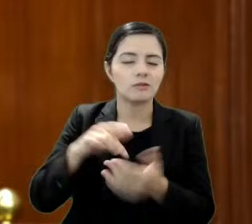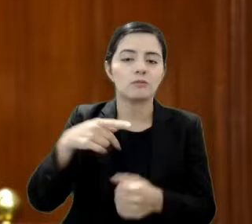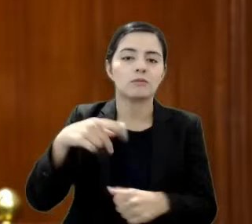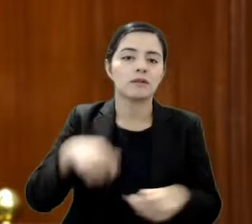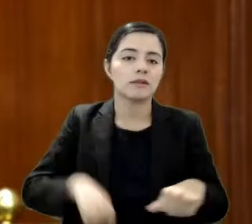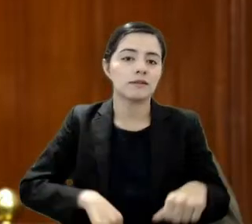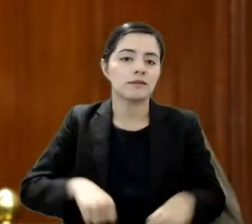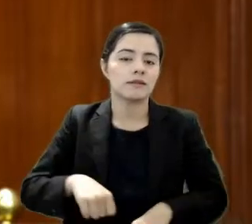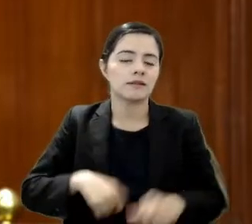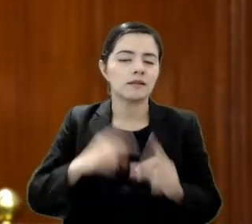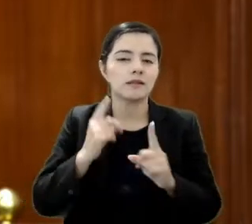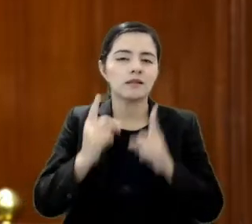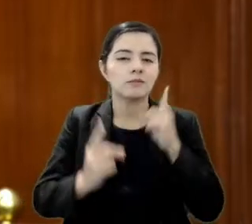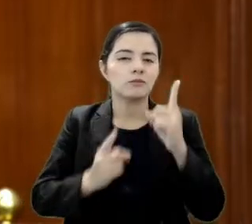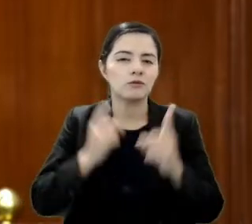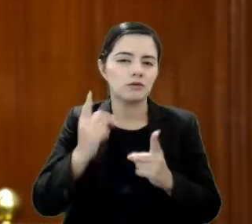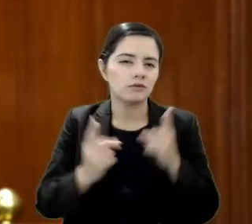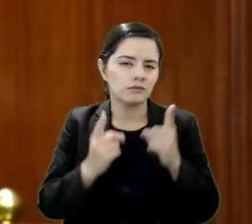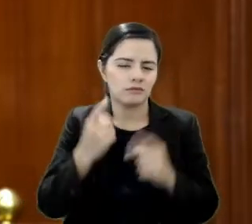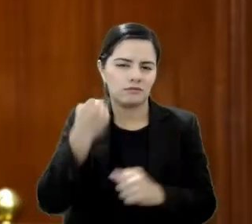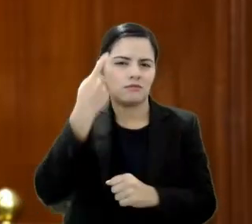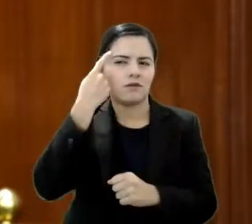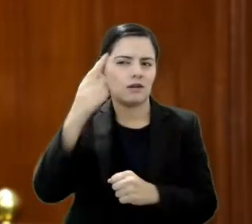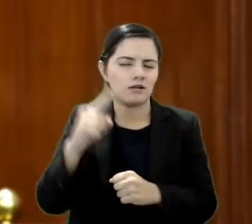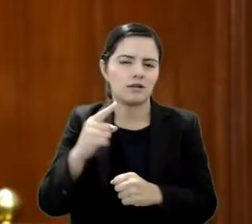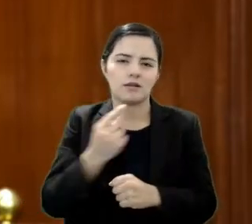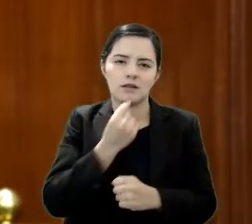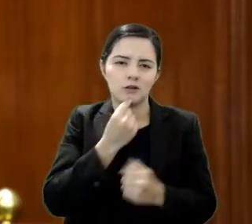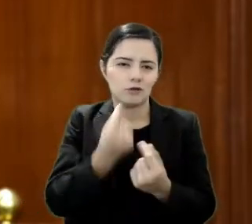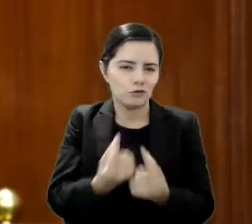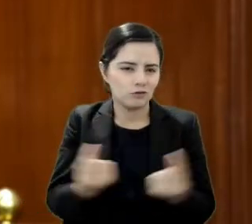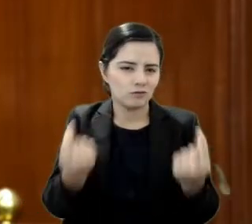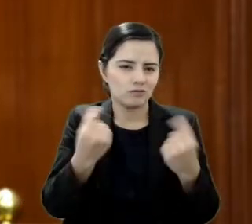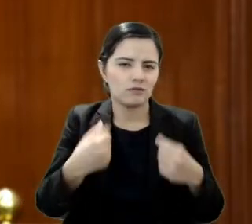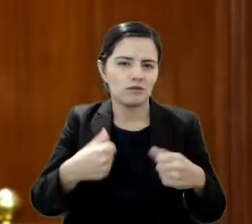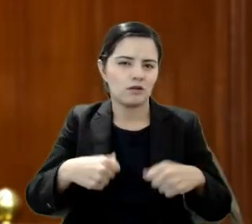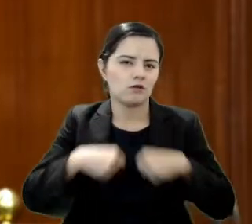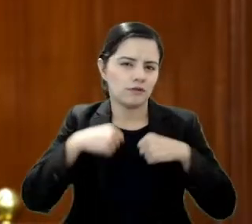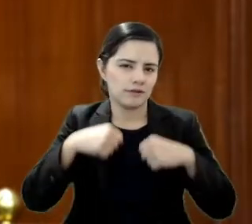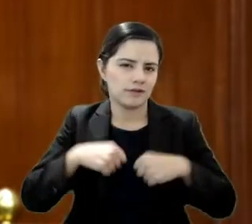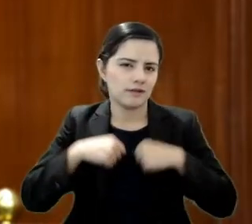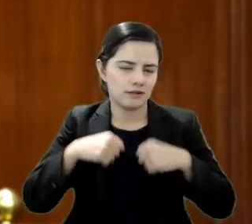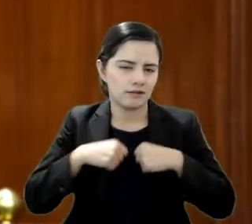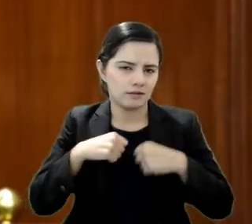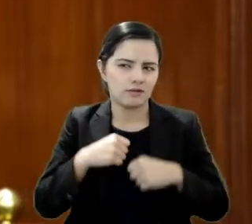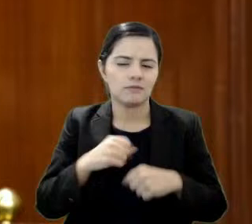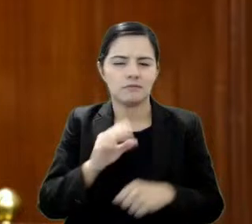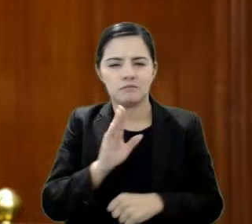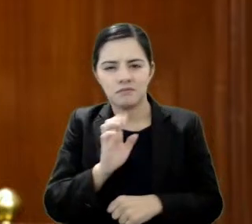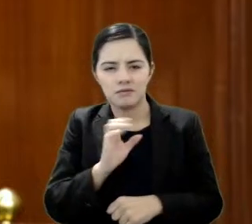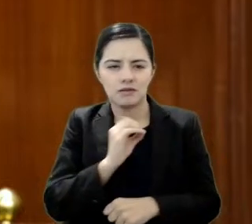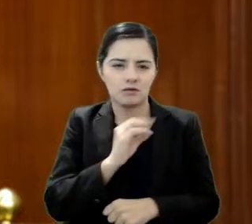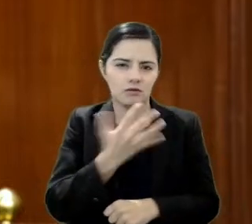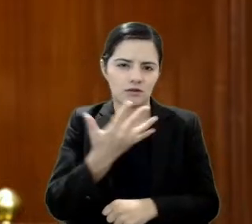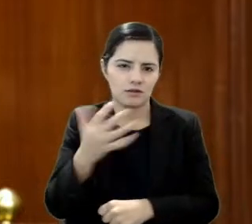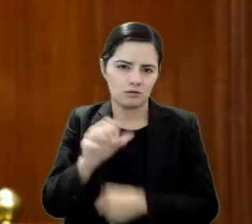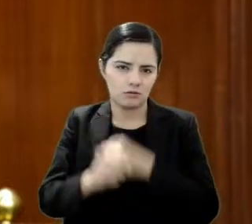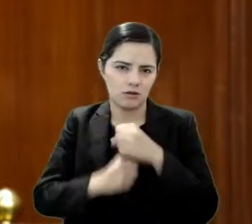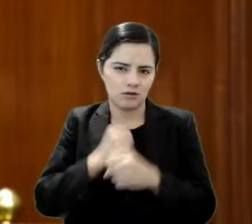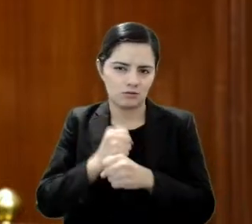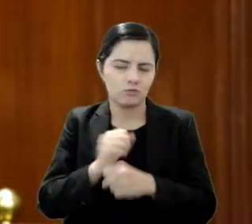la integración y desarrollo de los niños, niñas, adolescentes y la primera infancia. En igualdad, equidad, cultura de paz en los rubros